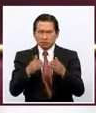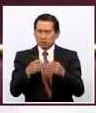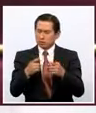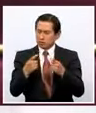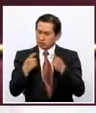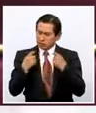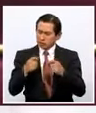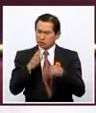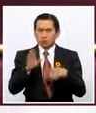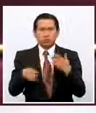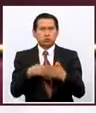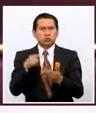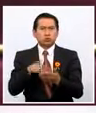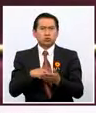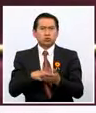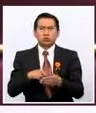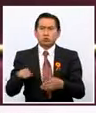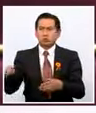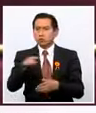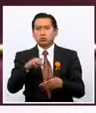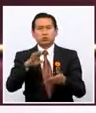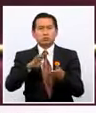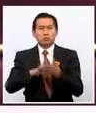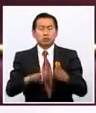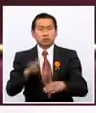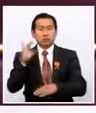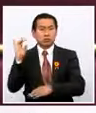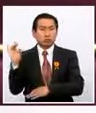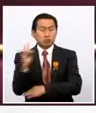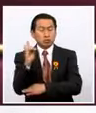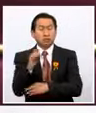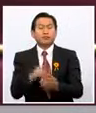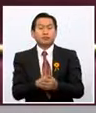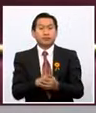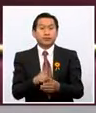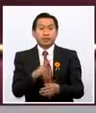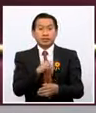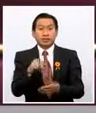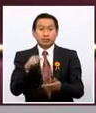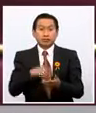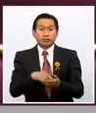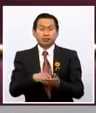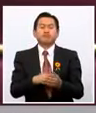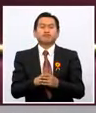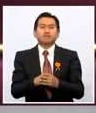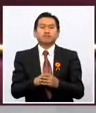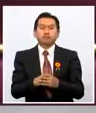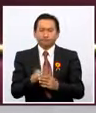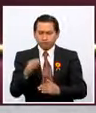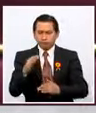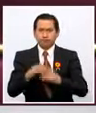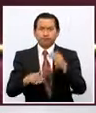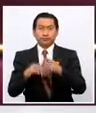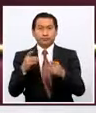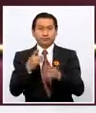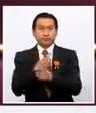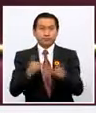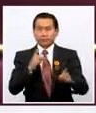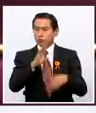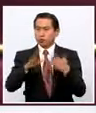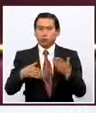esfuerzo a la pacificación de bolivia y así a construir la democracia entre